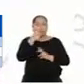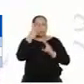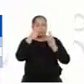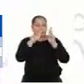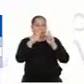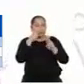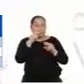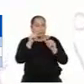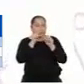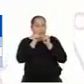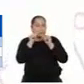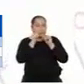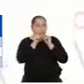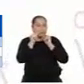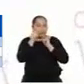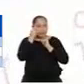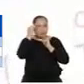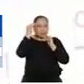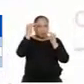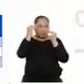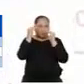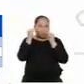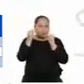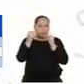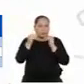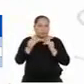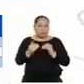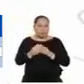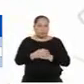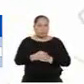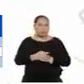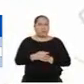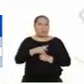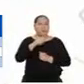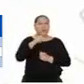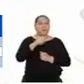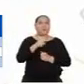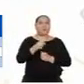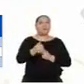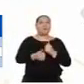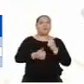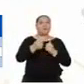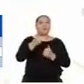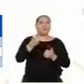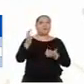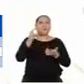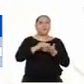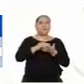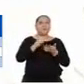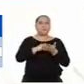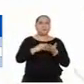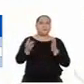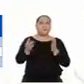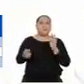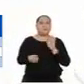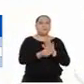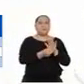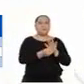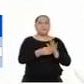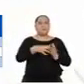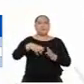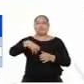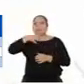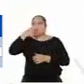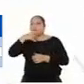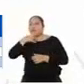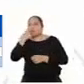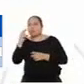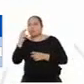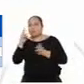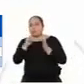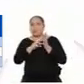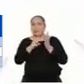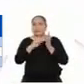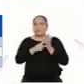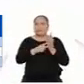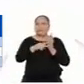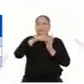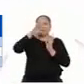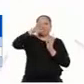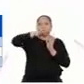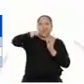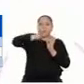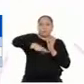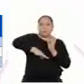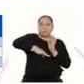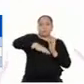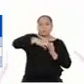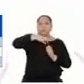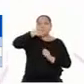observa bien los valores de los carbohidratos en ambos alimentos La que aporta más es la manzana Eso quiere decir que debemos probar con menos